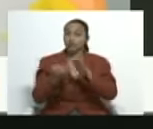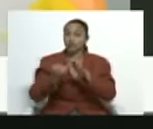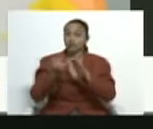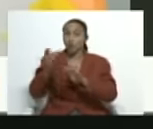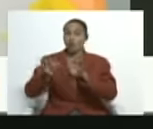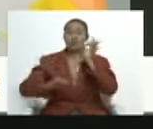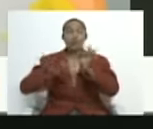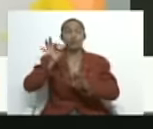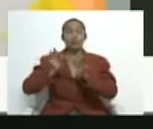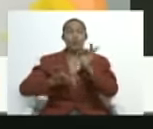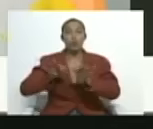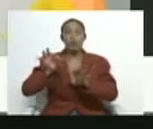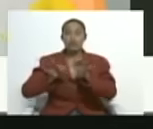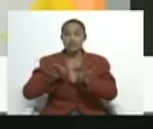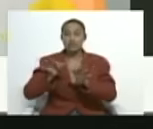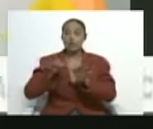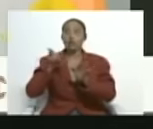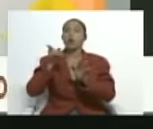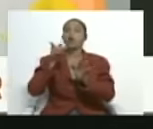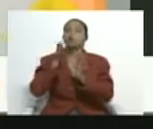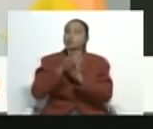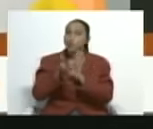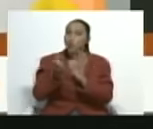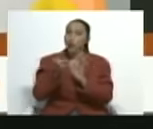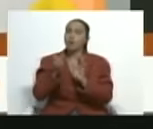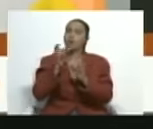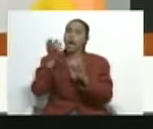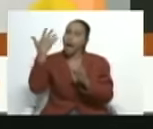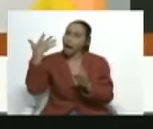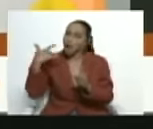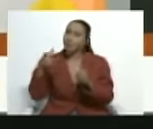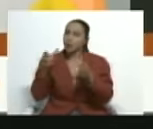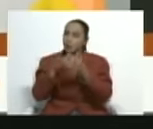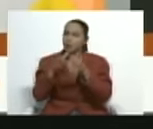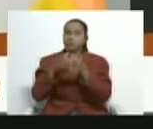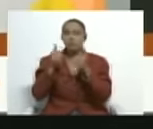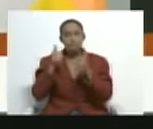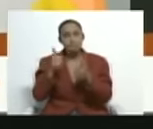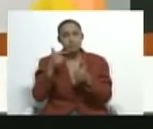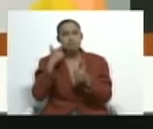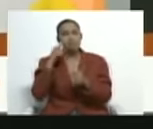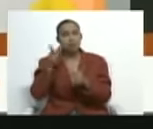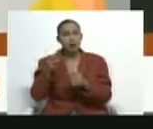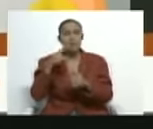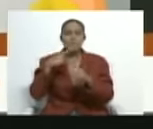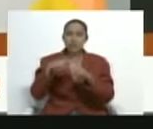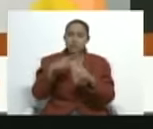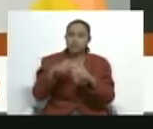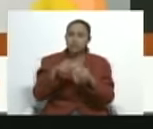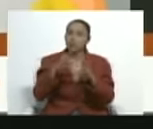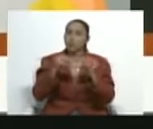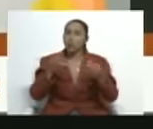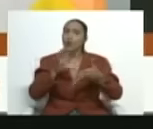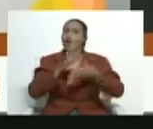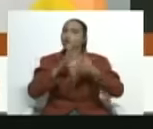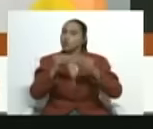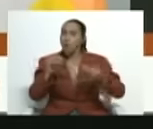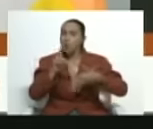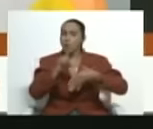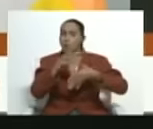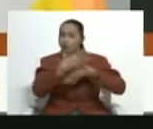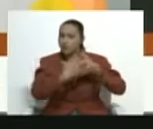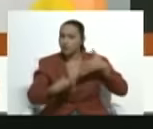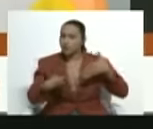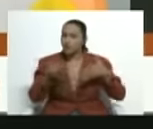sólidas de carácter pacífico y humanitario, con larga tradición en nuestro continente,